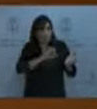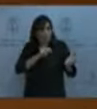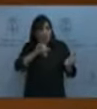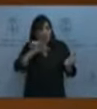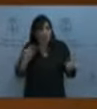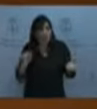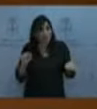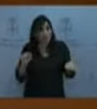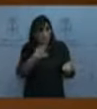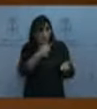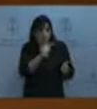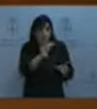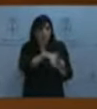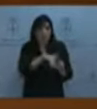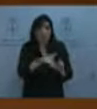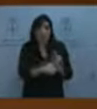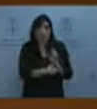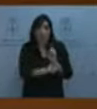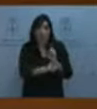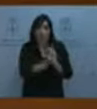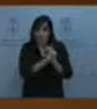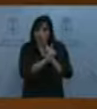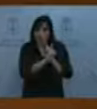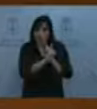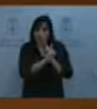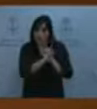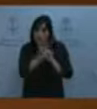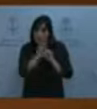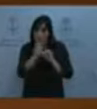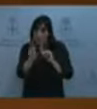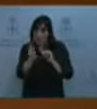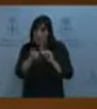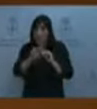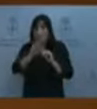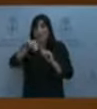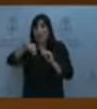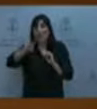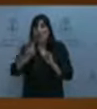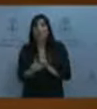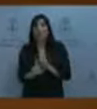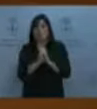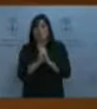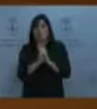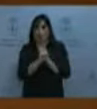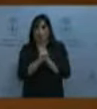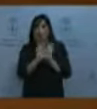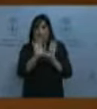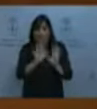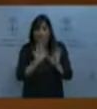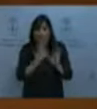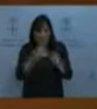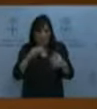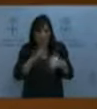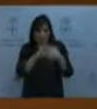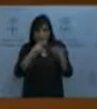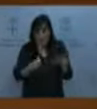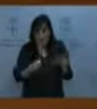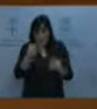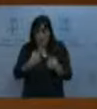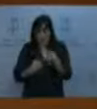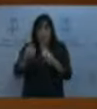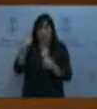el PP y el PNV. Pero, siguiendo en esta línea, el año pasado, nada más que tomó posesión